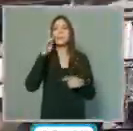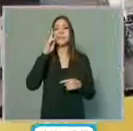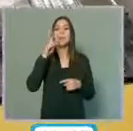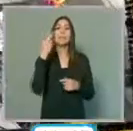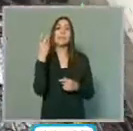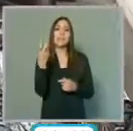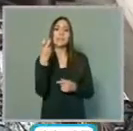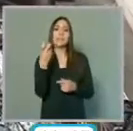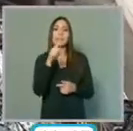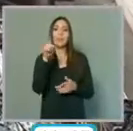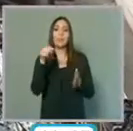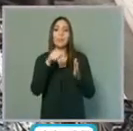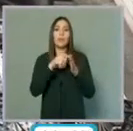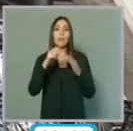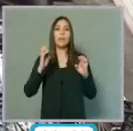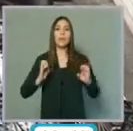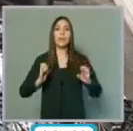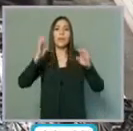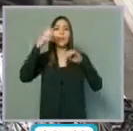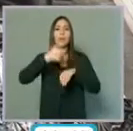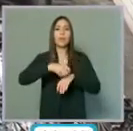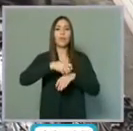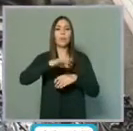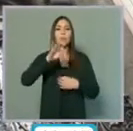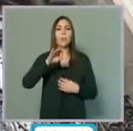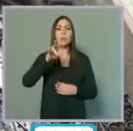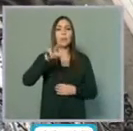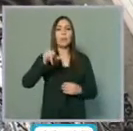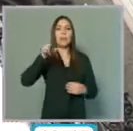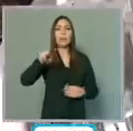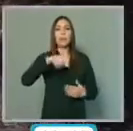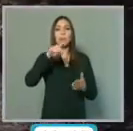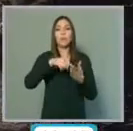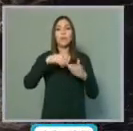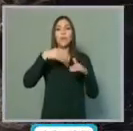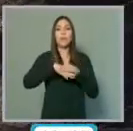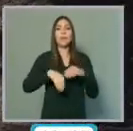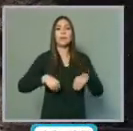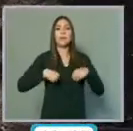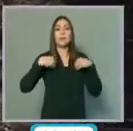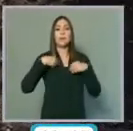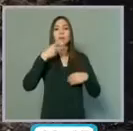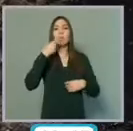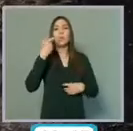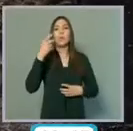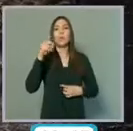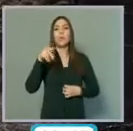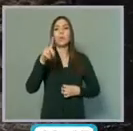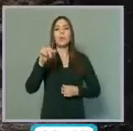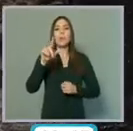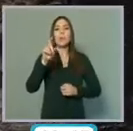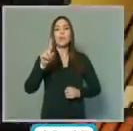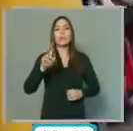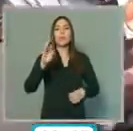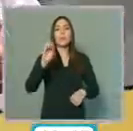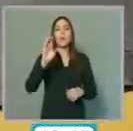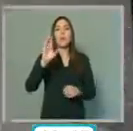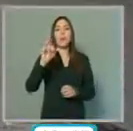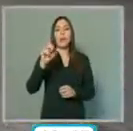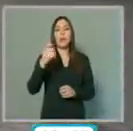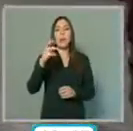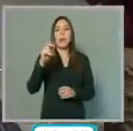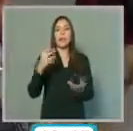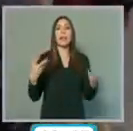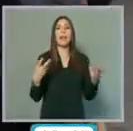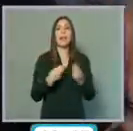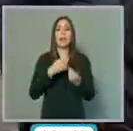Le digo, en este viejo edificio, en el número 48, vivió González Bocanegra, que junto con Jaime Nuno, que compuso